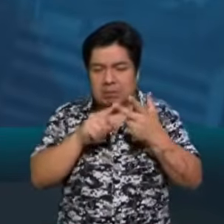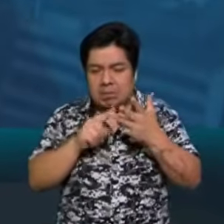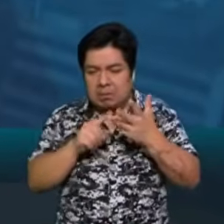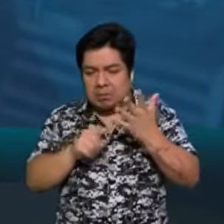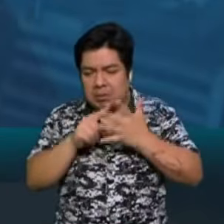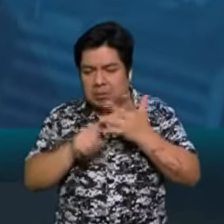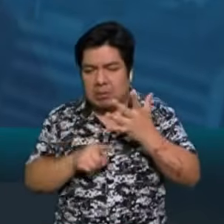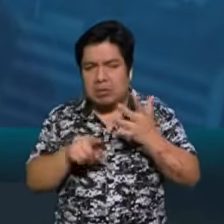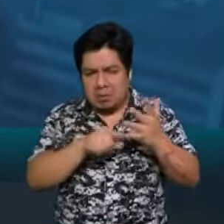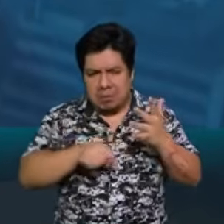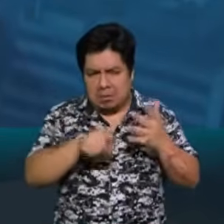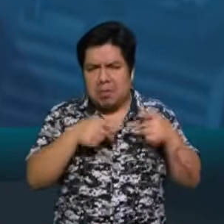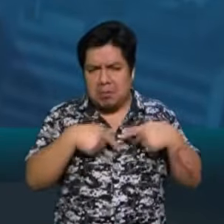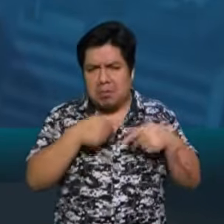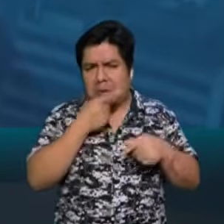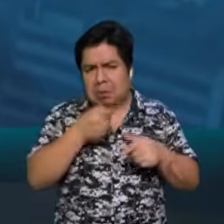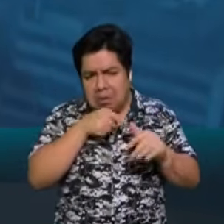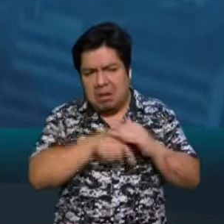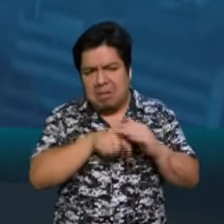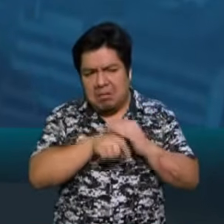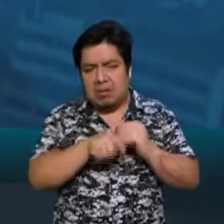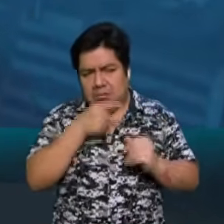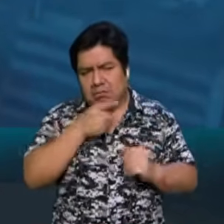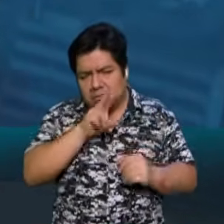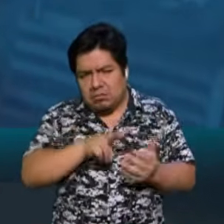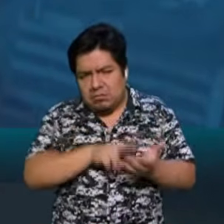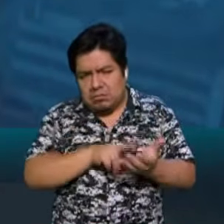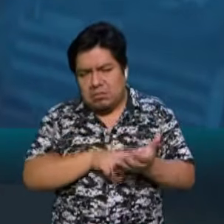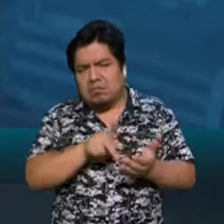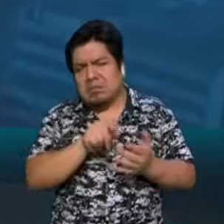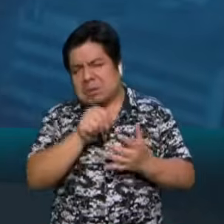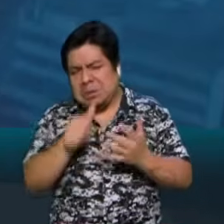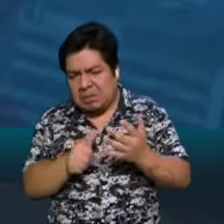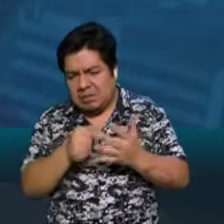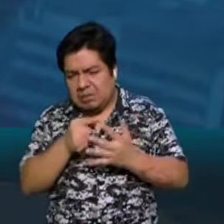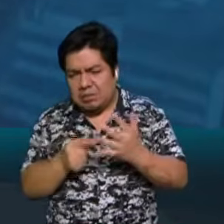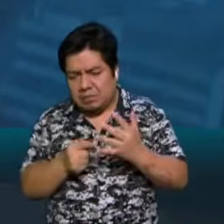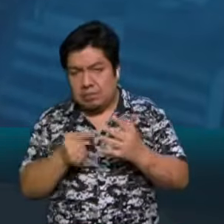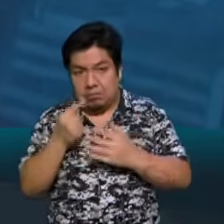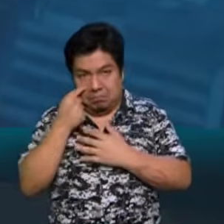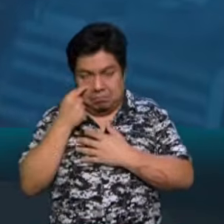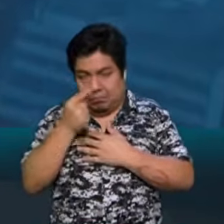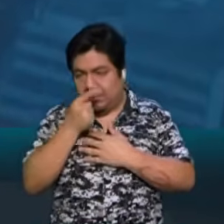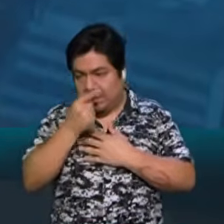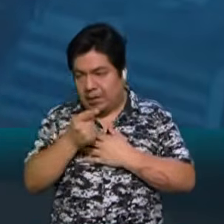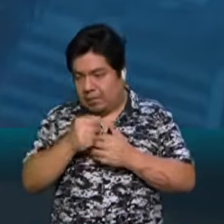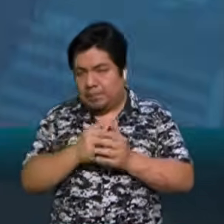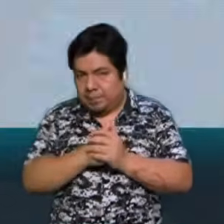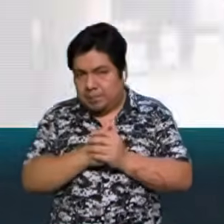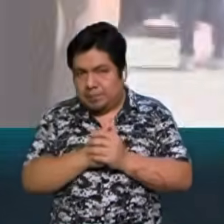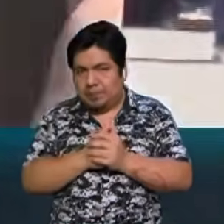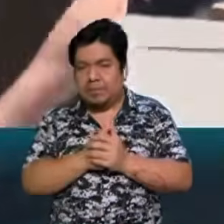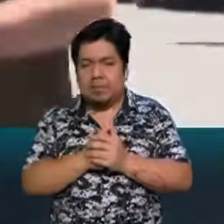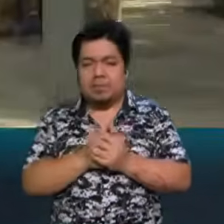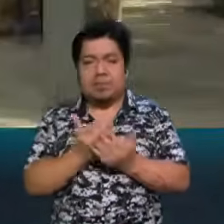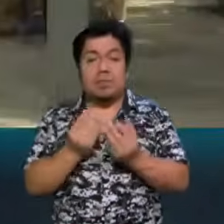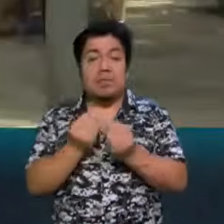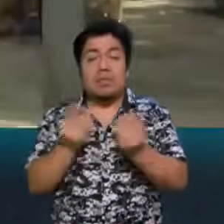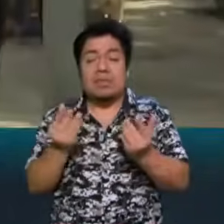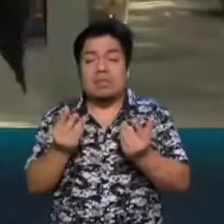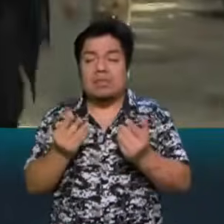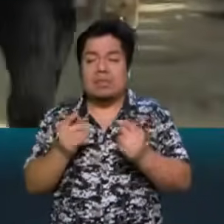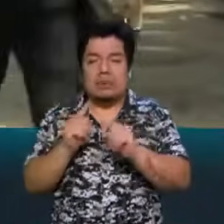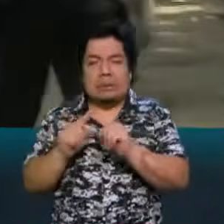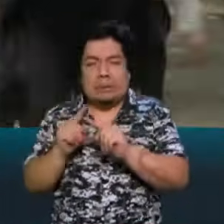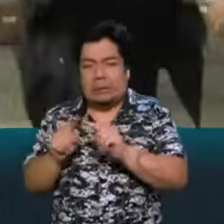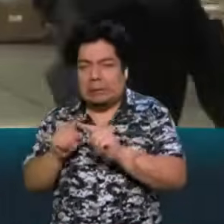que es legítimo por parte de las y los capitalinos. A mí me gustaría también resaltar que hay muchos elementos